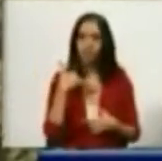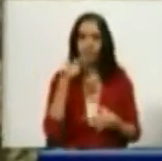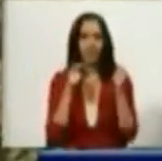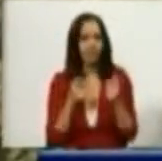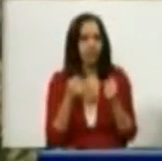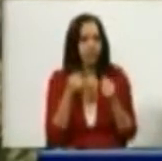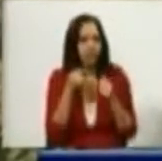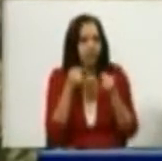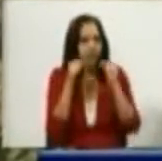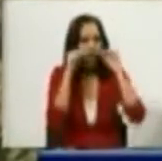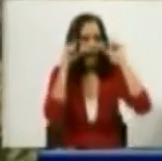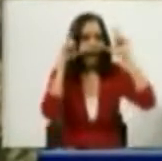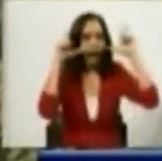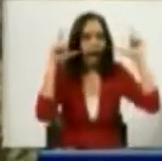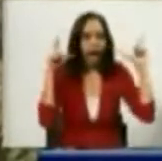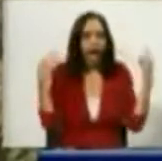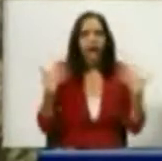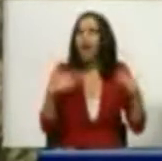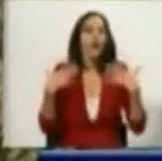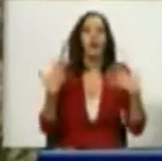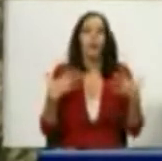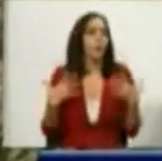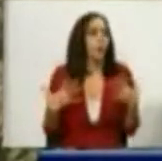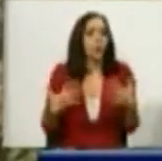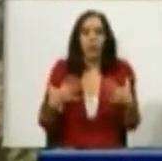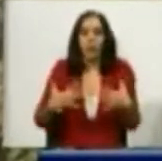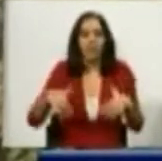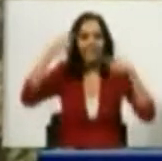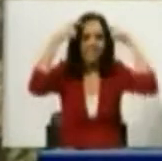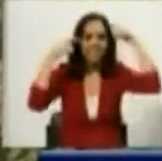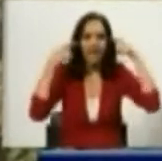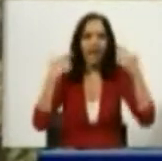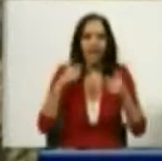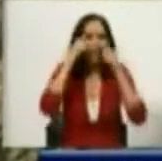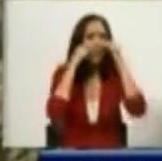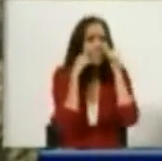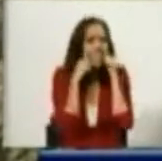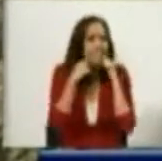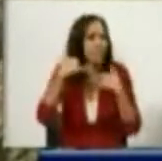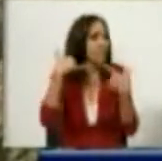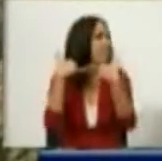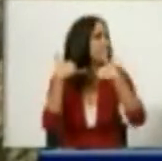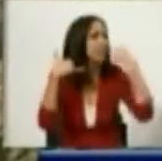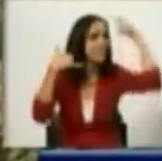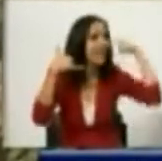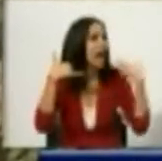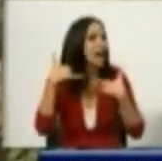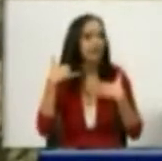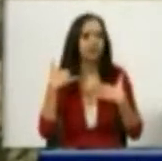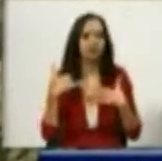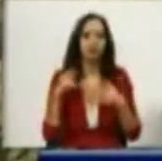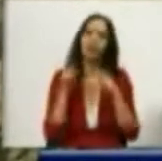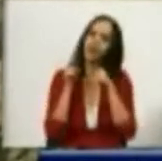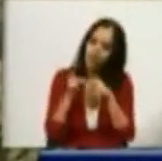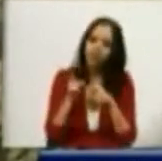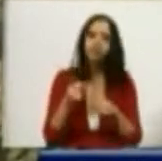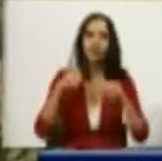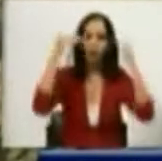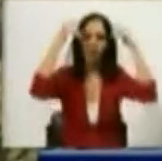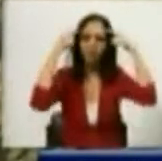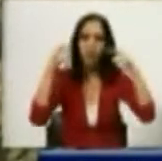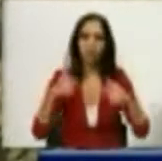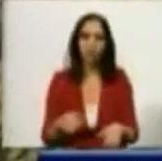cuando se dan cuenta que era el comandante Chávez la gente entraba en nervio a llorar de felicidad pero ese era el comandante Hugo Chávez